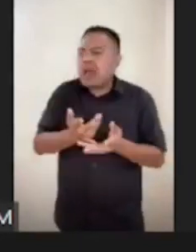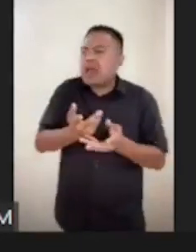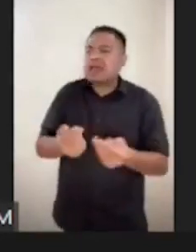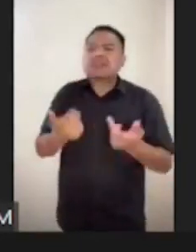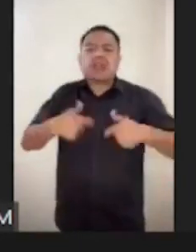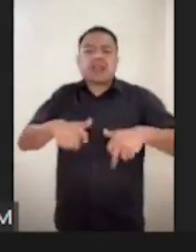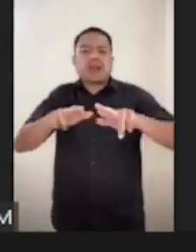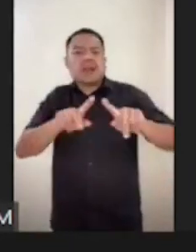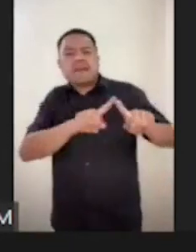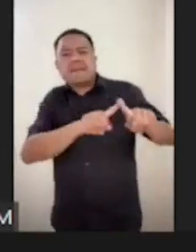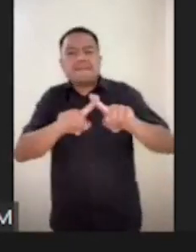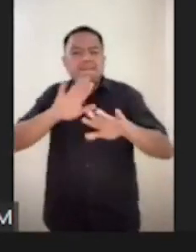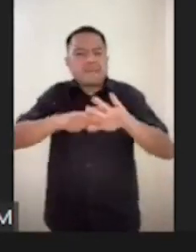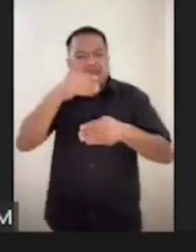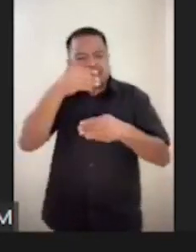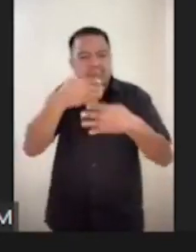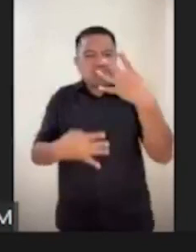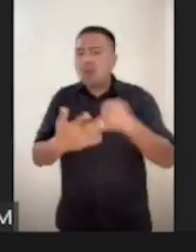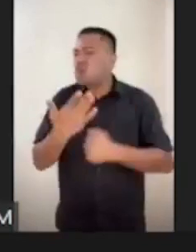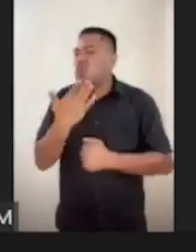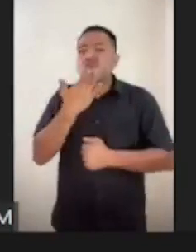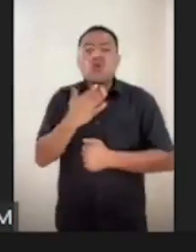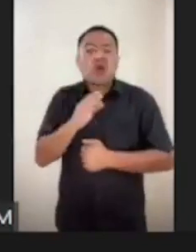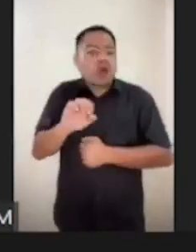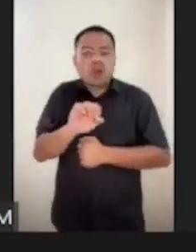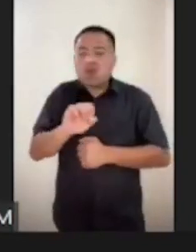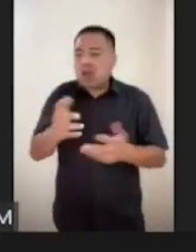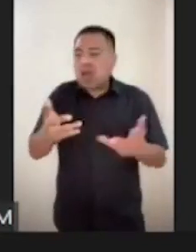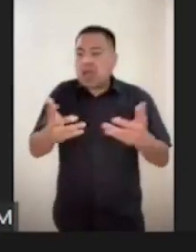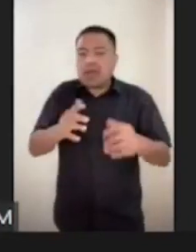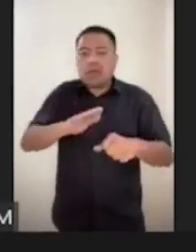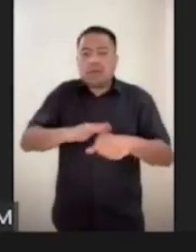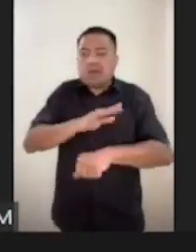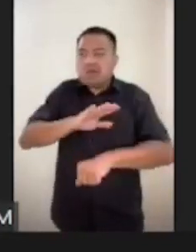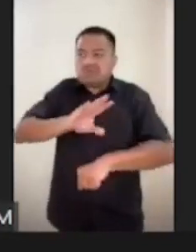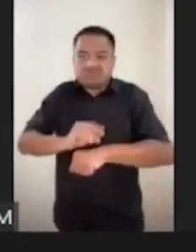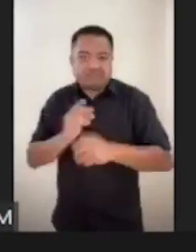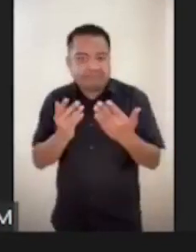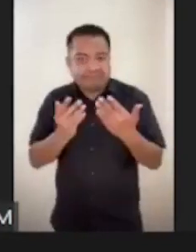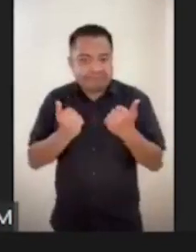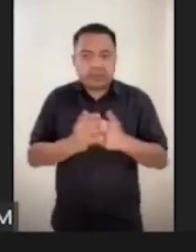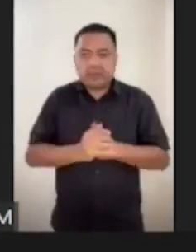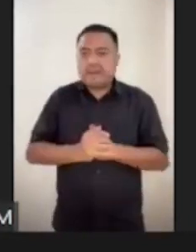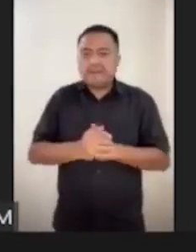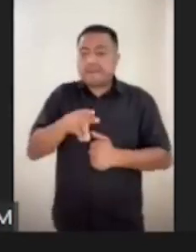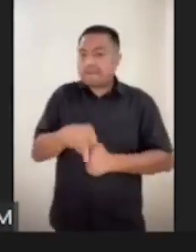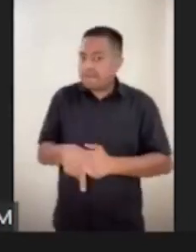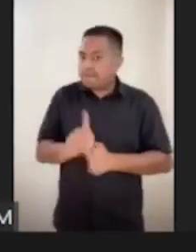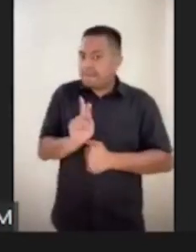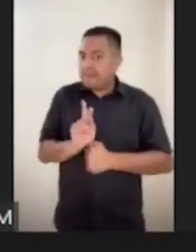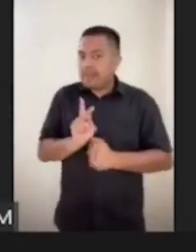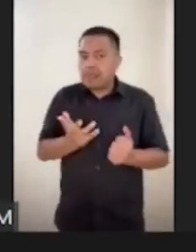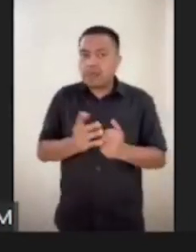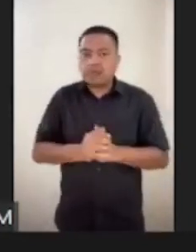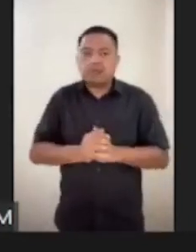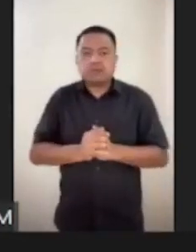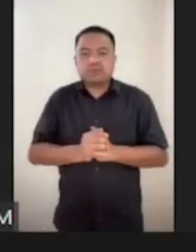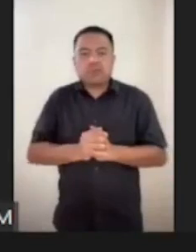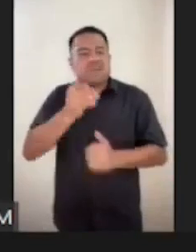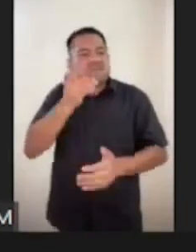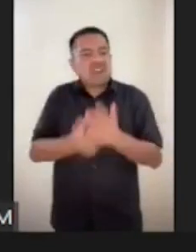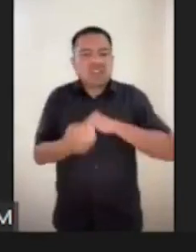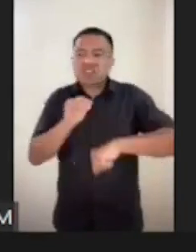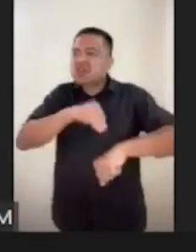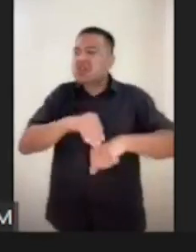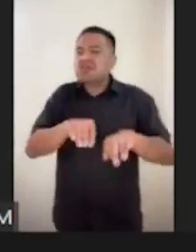demás prestaciones no han sido realizados por no estar autorizados. Sin embargo, resulta inoperante en razón de que